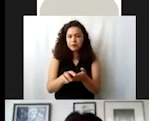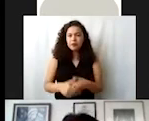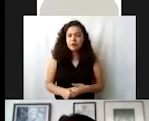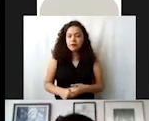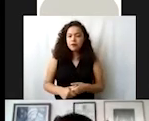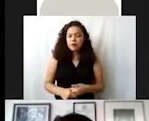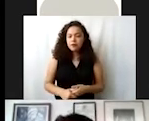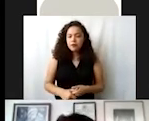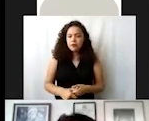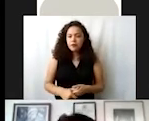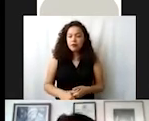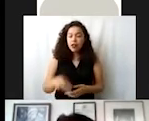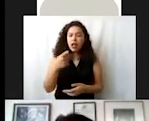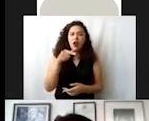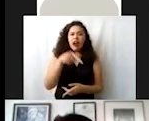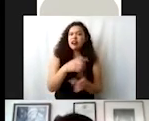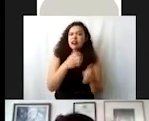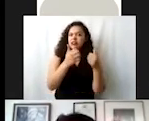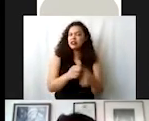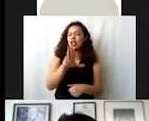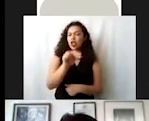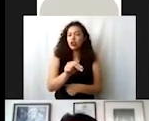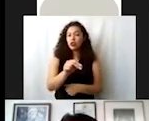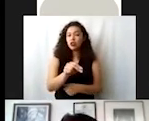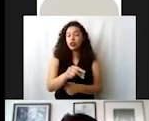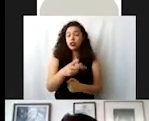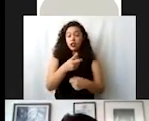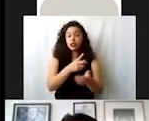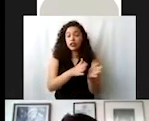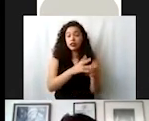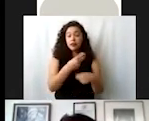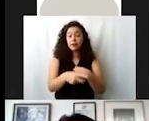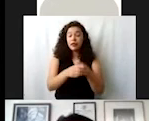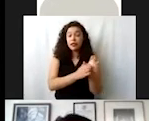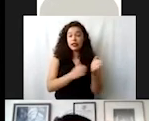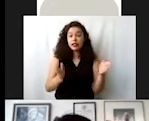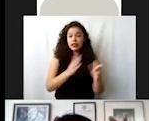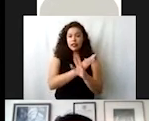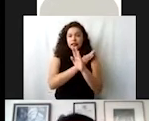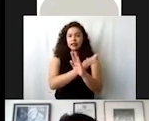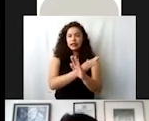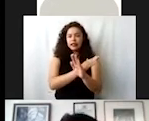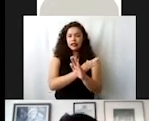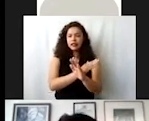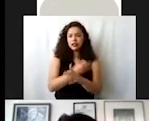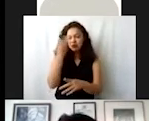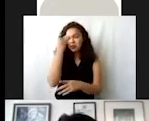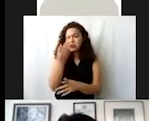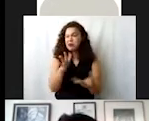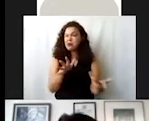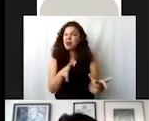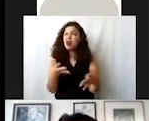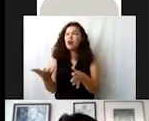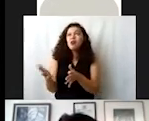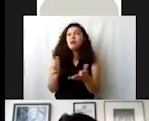y dicen que ahí no es su domicilio y le restringe los sellos. Pues llevó un periodo más o menos